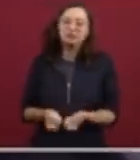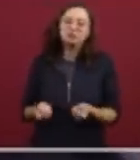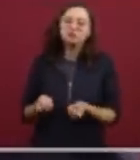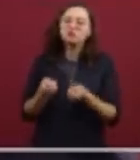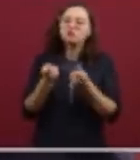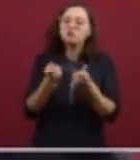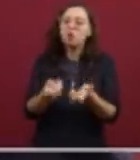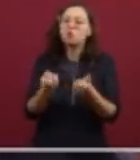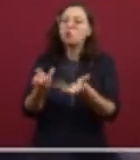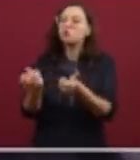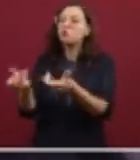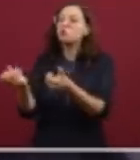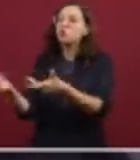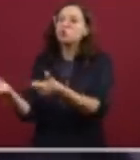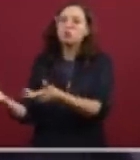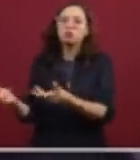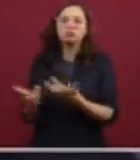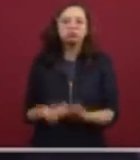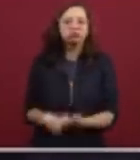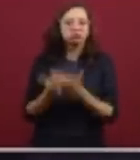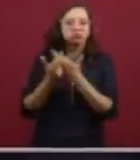al por mayor.